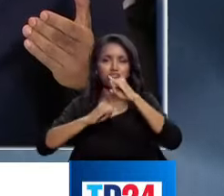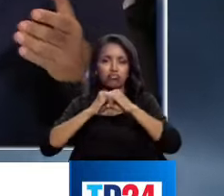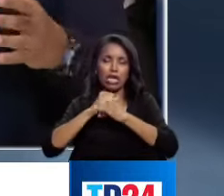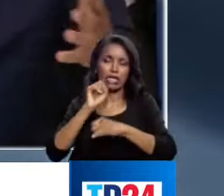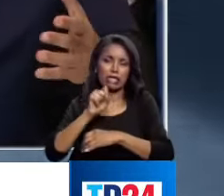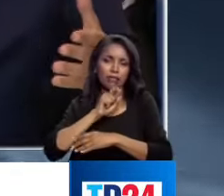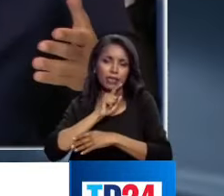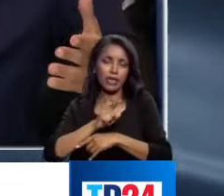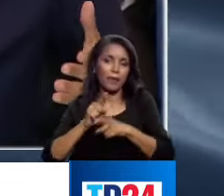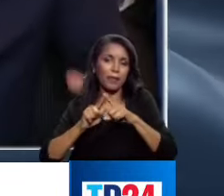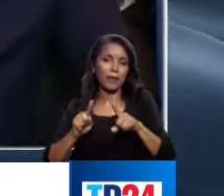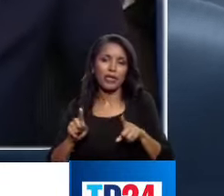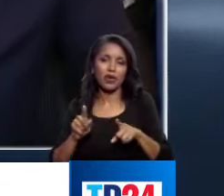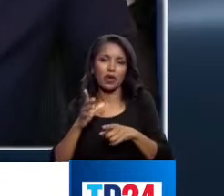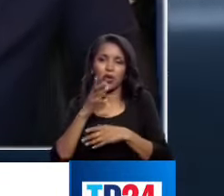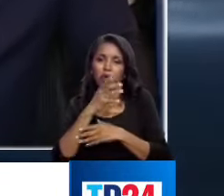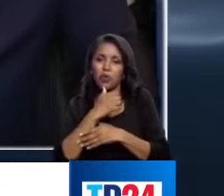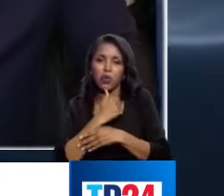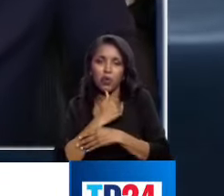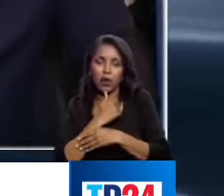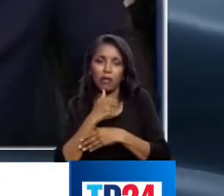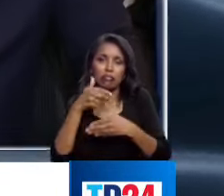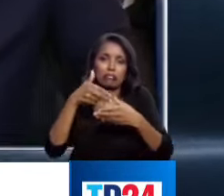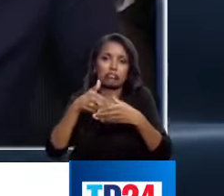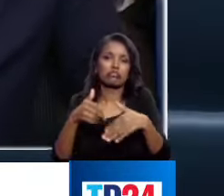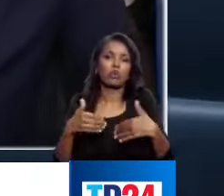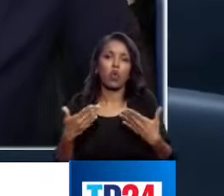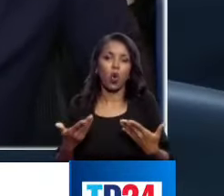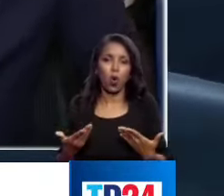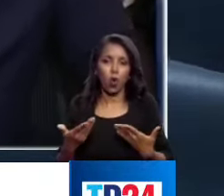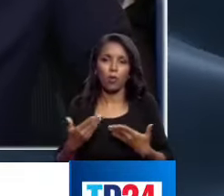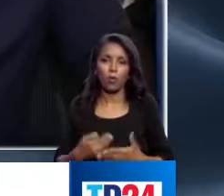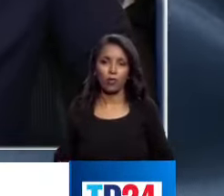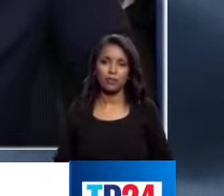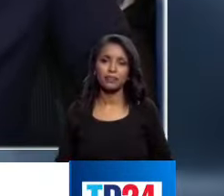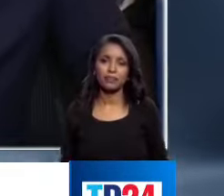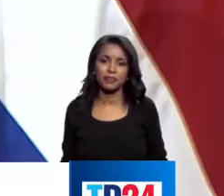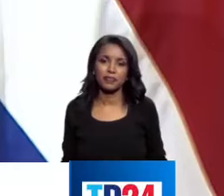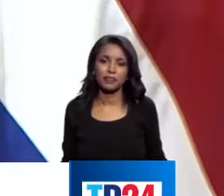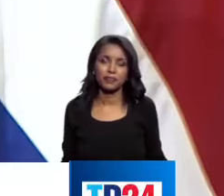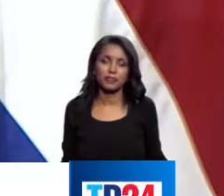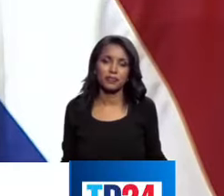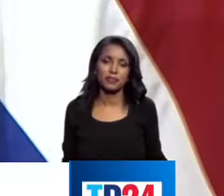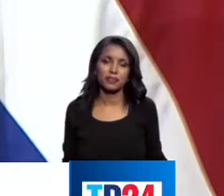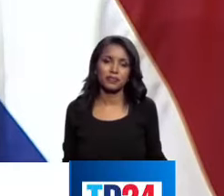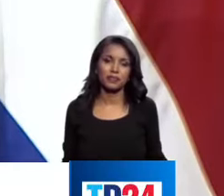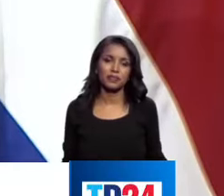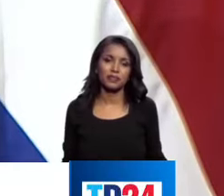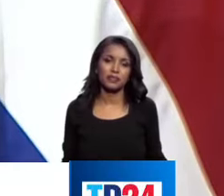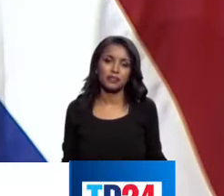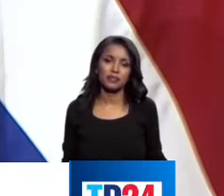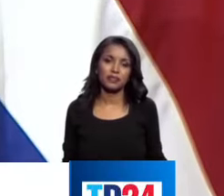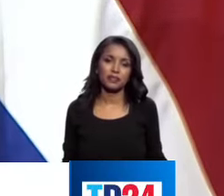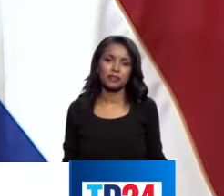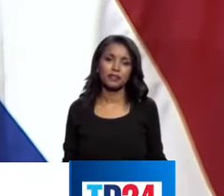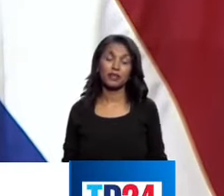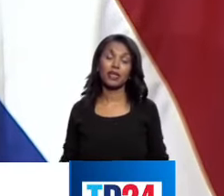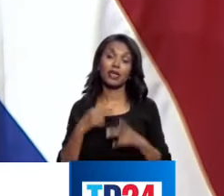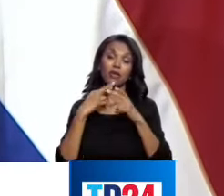vuelos internacionales, pero no hay la capacidad para suministrar combustible a los aviones que llegan a esos aeropuertos. Procesos